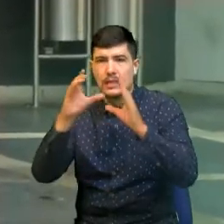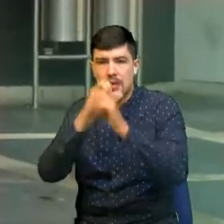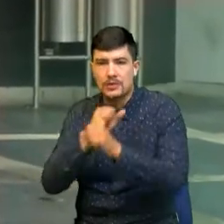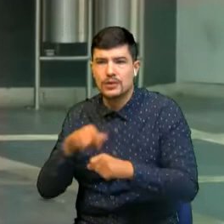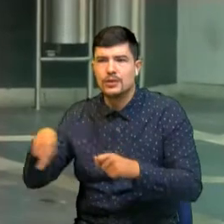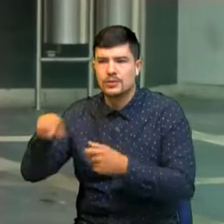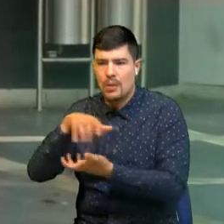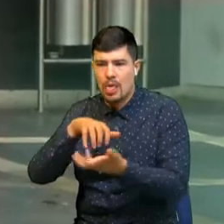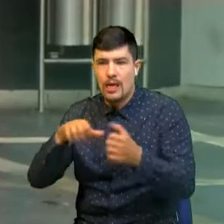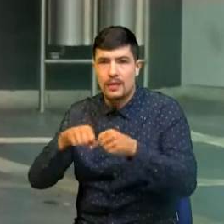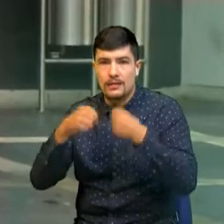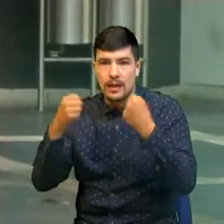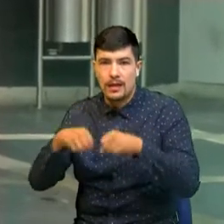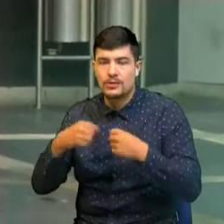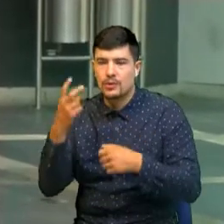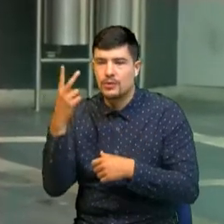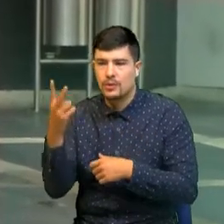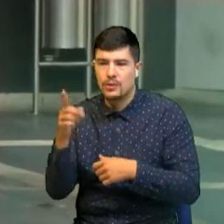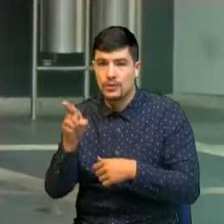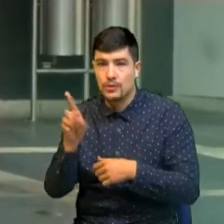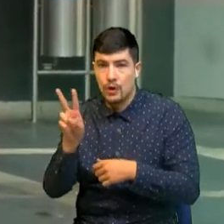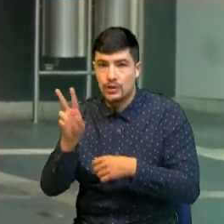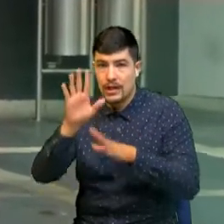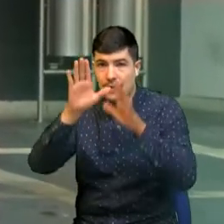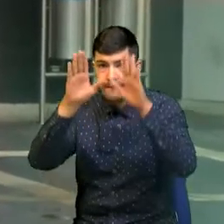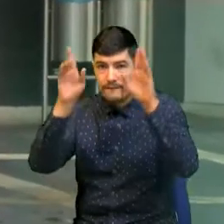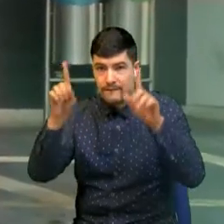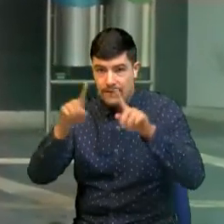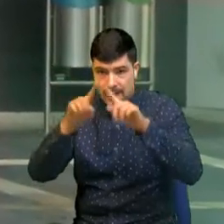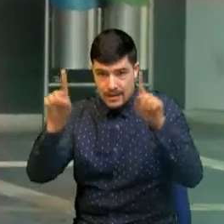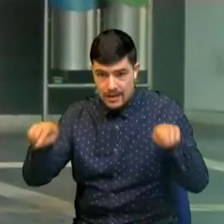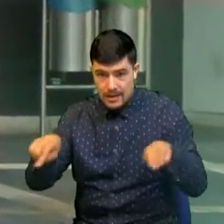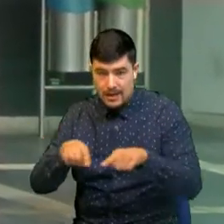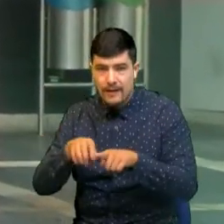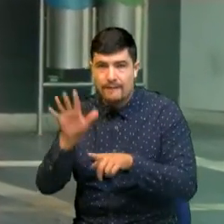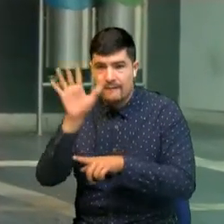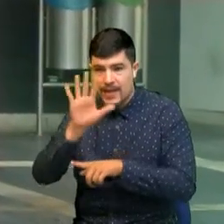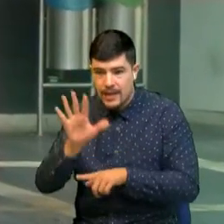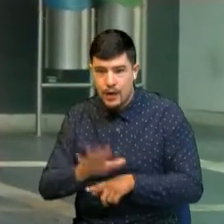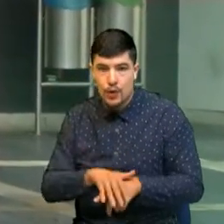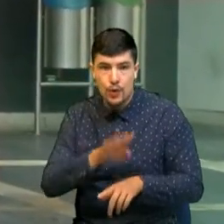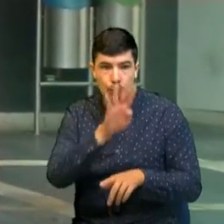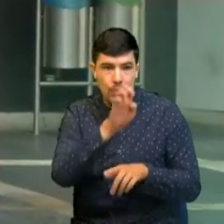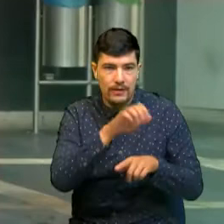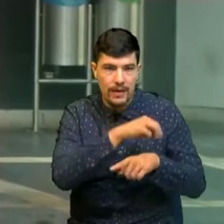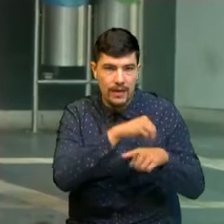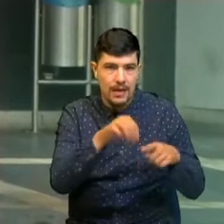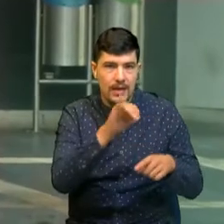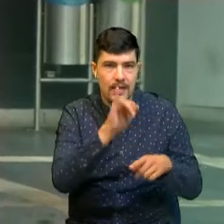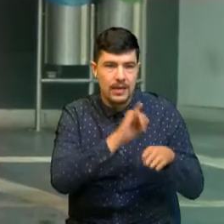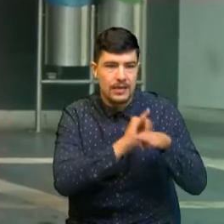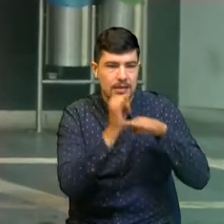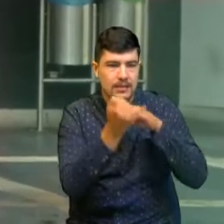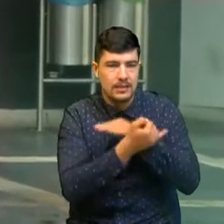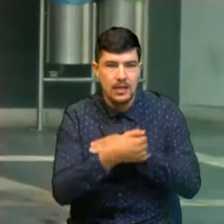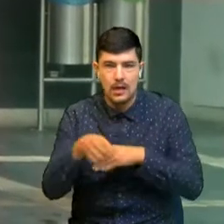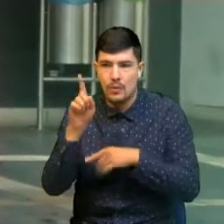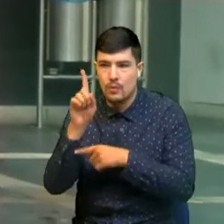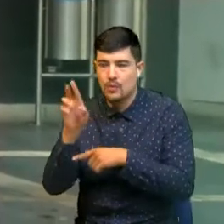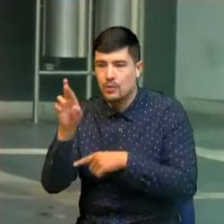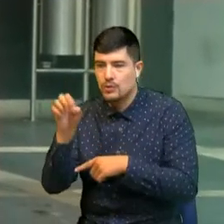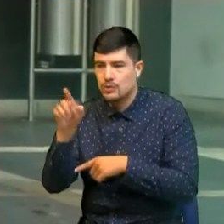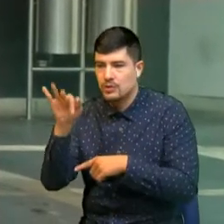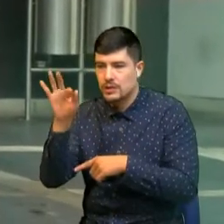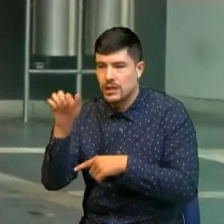presentó la ruptura de 12 vidrios en las estaciones del sistema 9 en la estación la isla 1 en la estación rosita